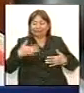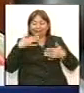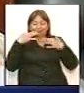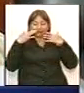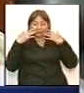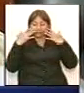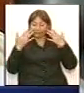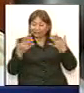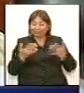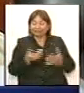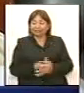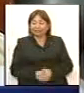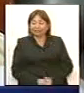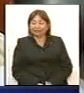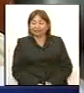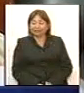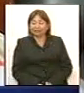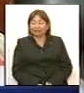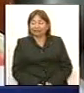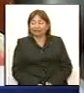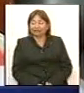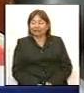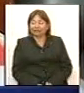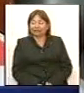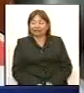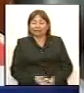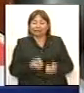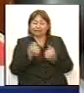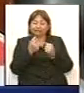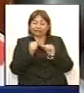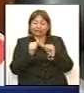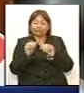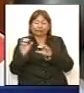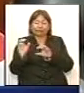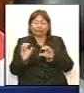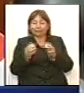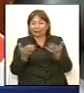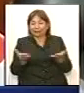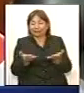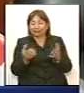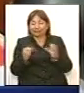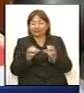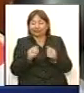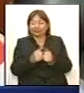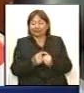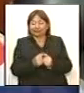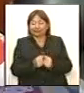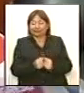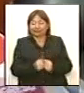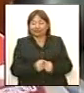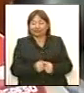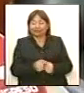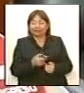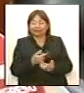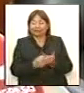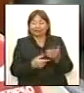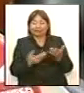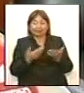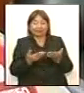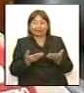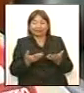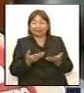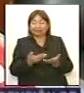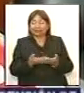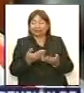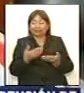Con mucha alegría. Es un gran esfuerzo que están haciendo acá. La cosa va a ir